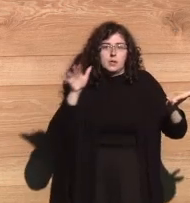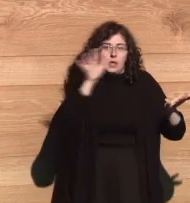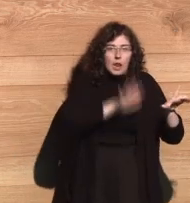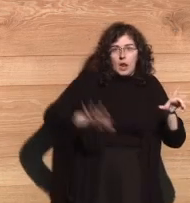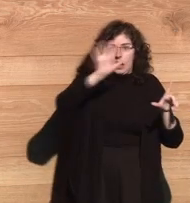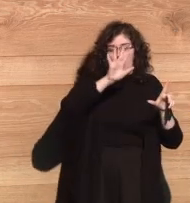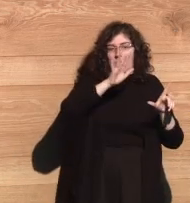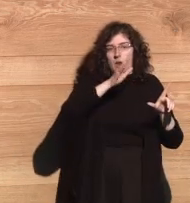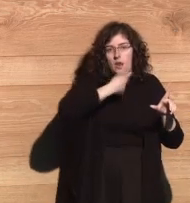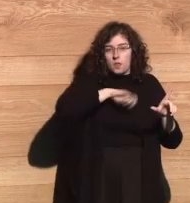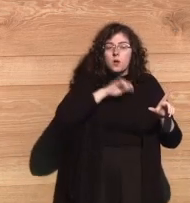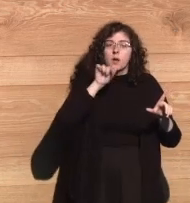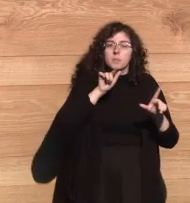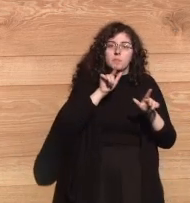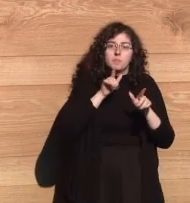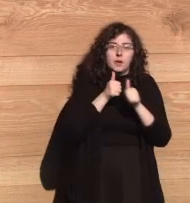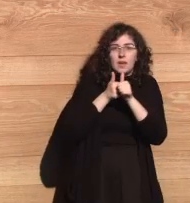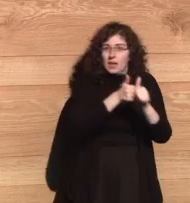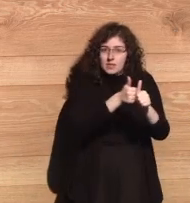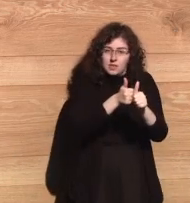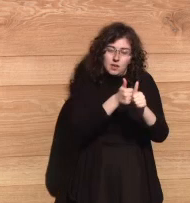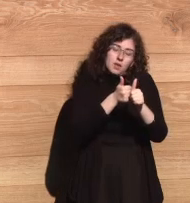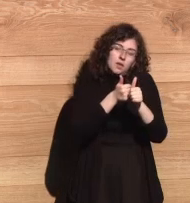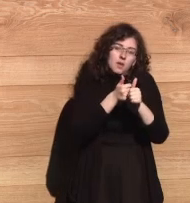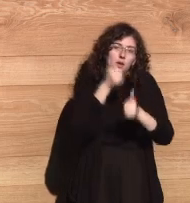seguir el campeonato de España de galgos.